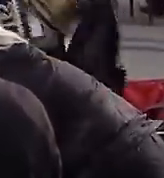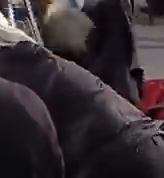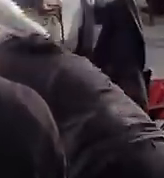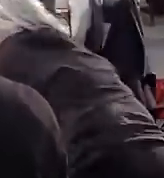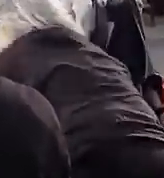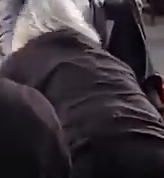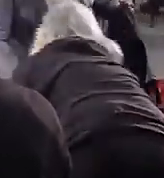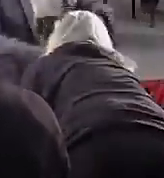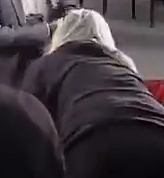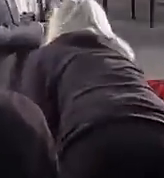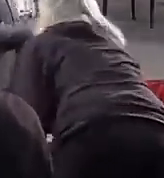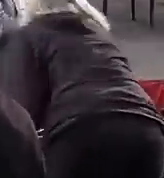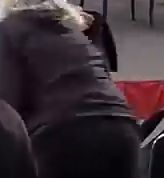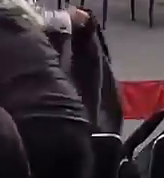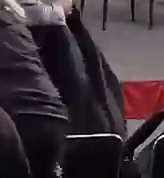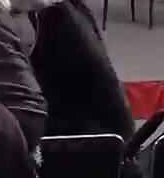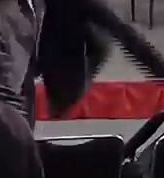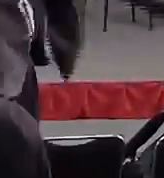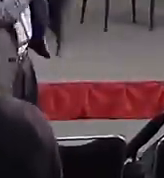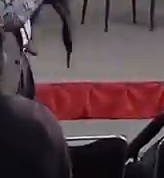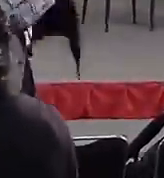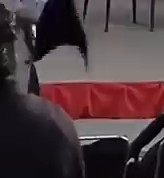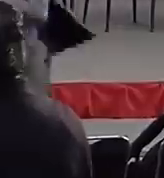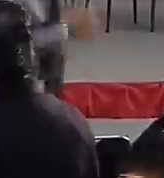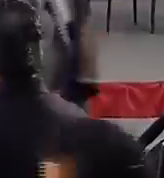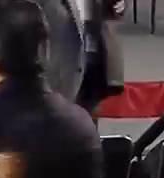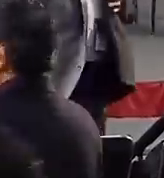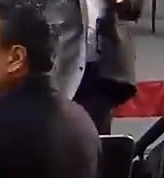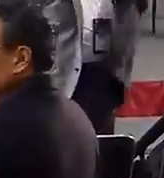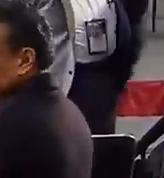¿Con quién me dijo? ¿Tomaste nota del tema del derrame de mismo?